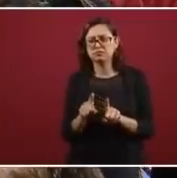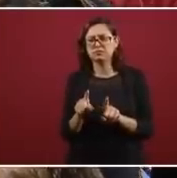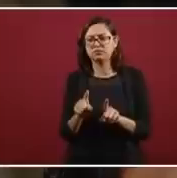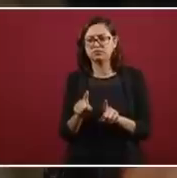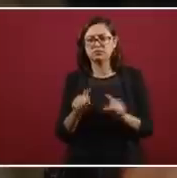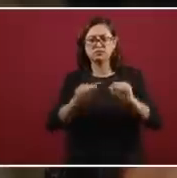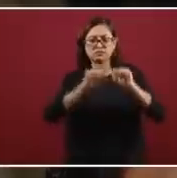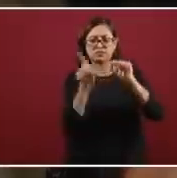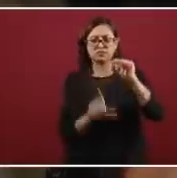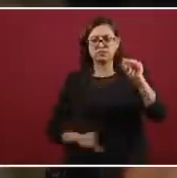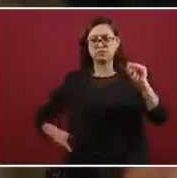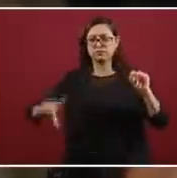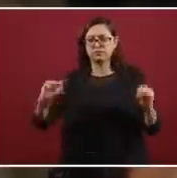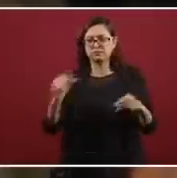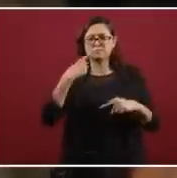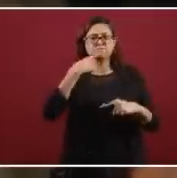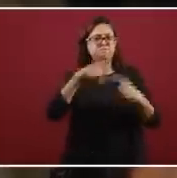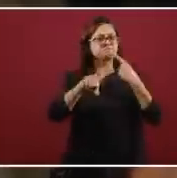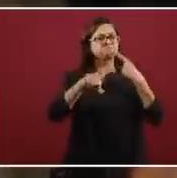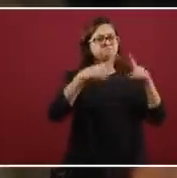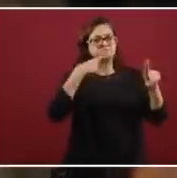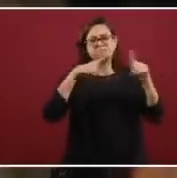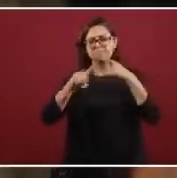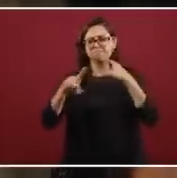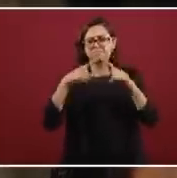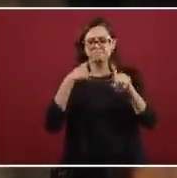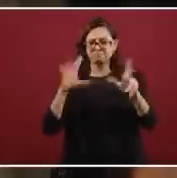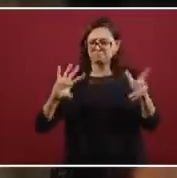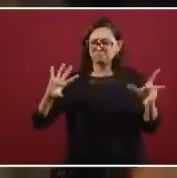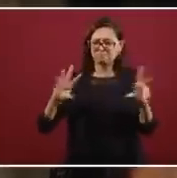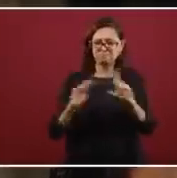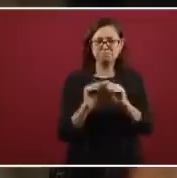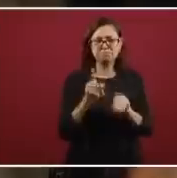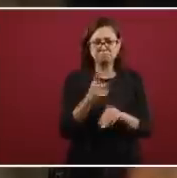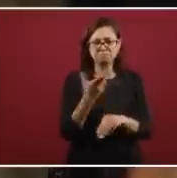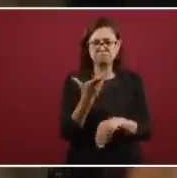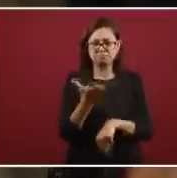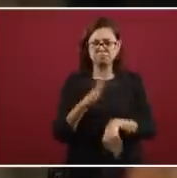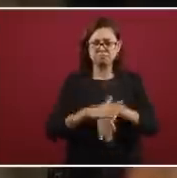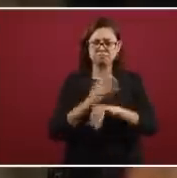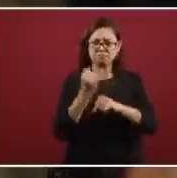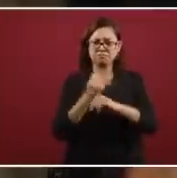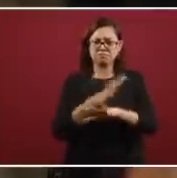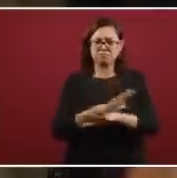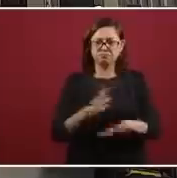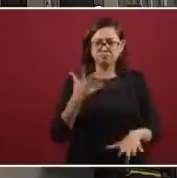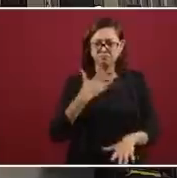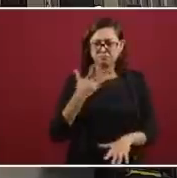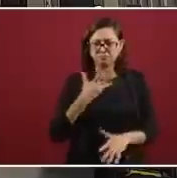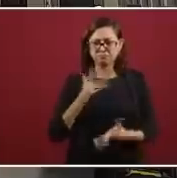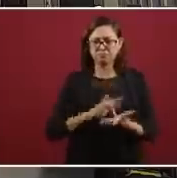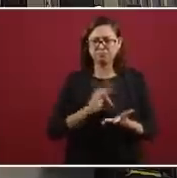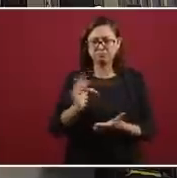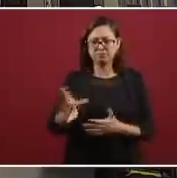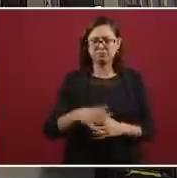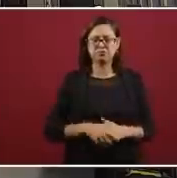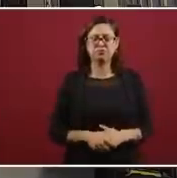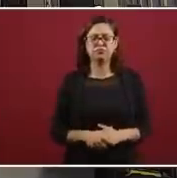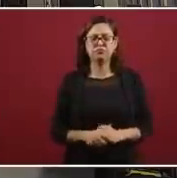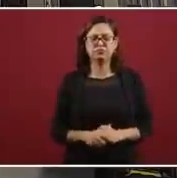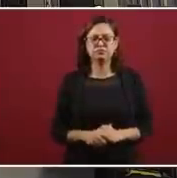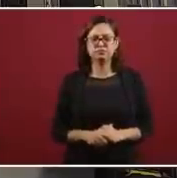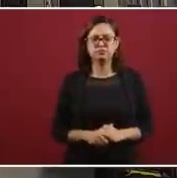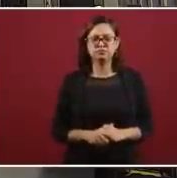todo el país demandas. Entonces, si tiene alguna información al respecto, la secretaria, gracias.